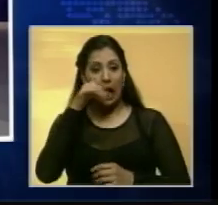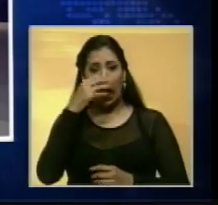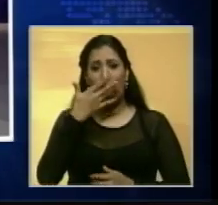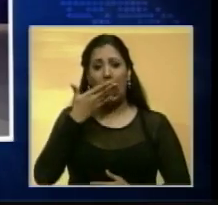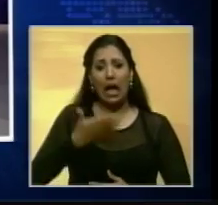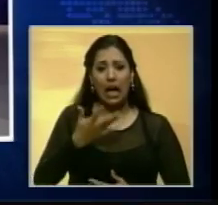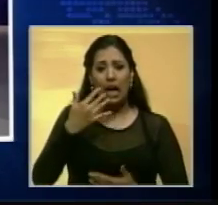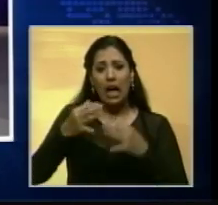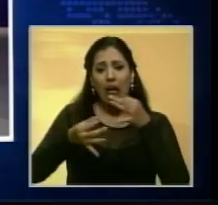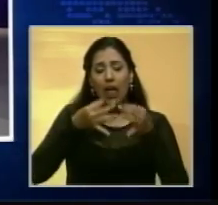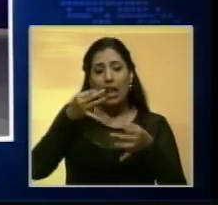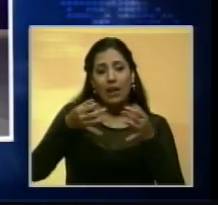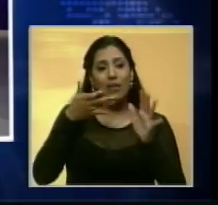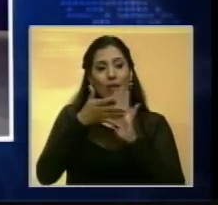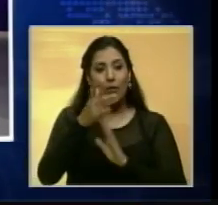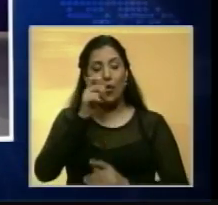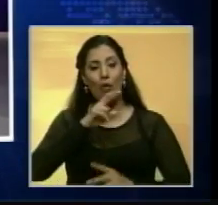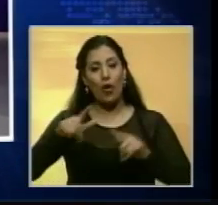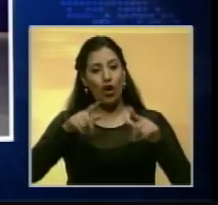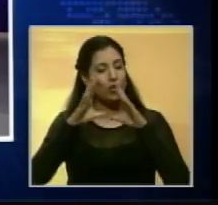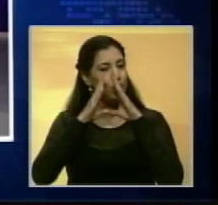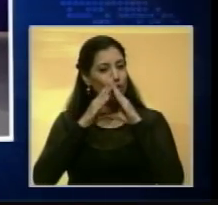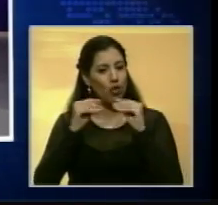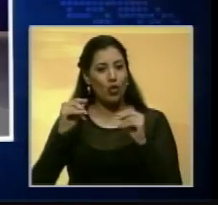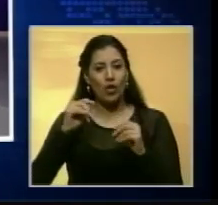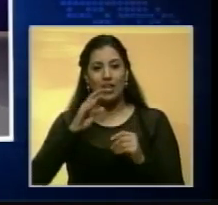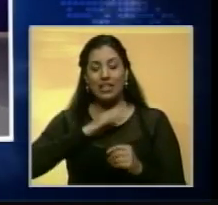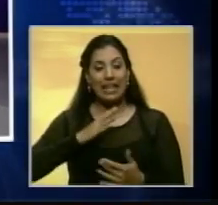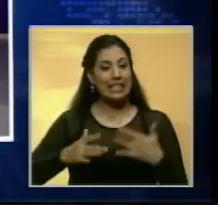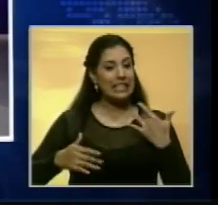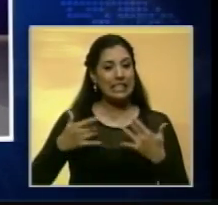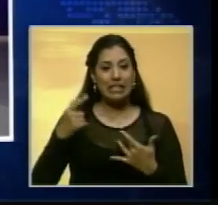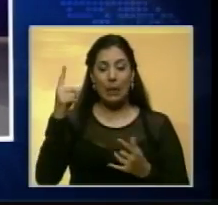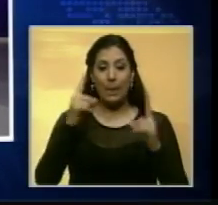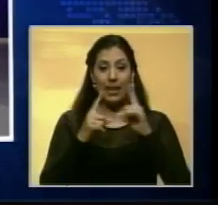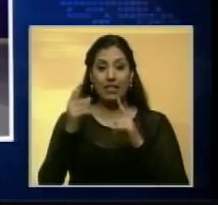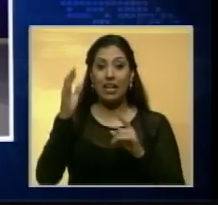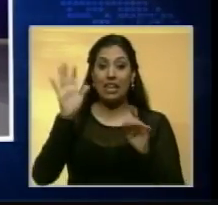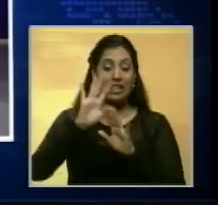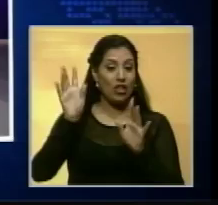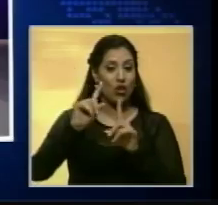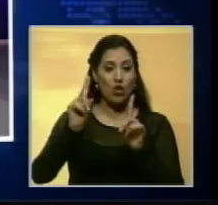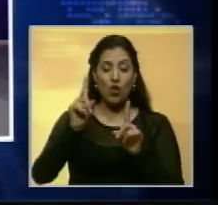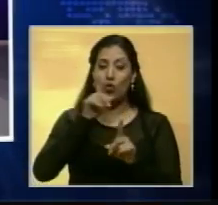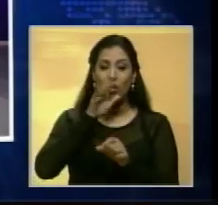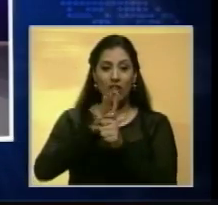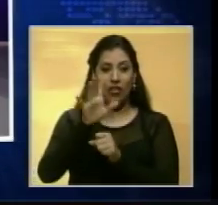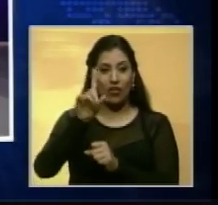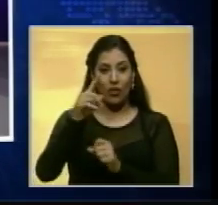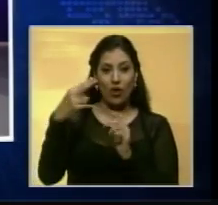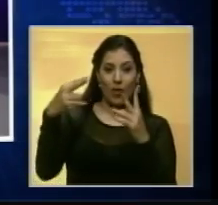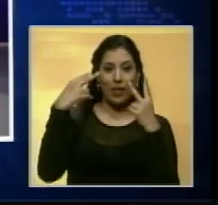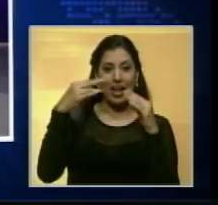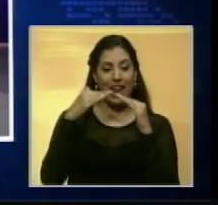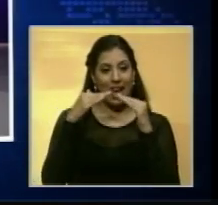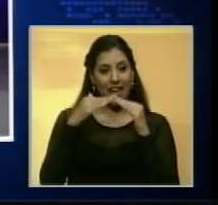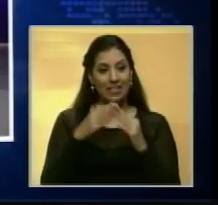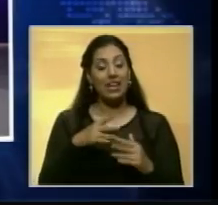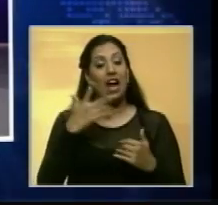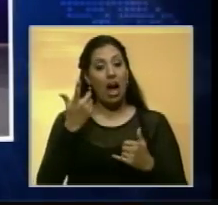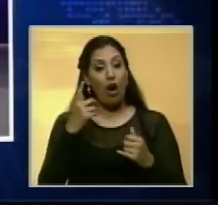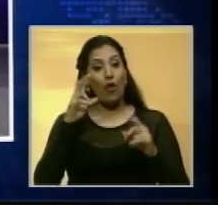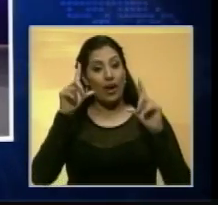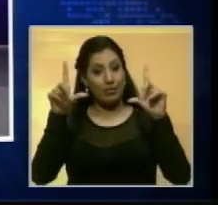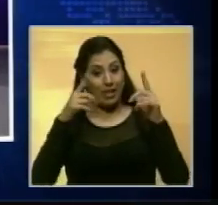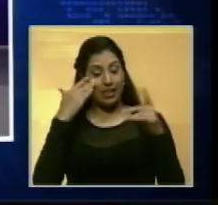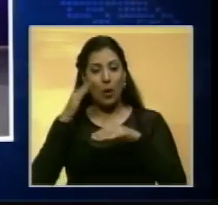camarógrafos, el coordinador, Carlos, todos están, pero súper emocionados. Me están diciendo, me están haciendo señas que no, por si acaso lo están viendo en su casa. Y ahí en pantalla